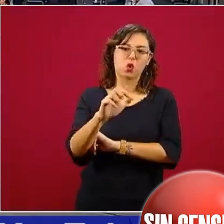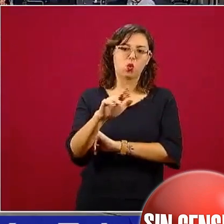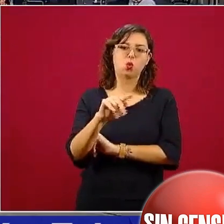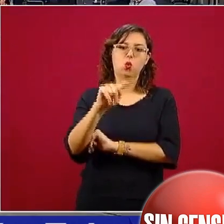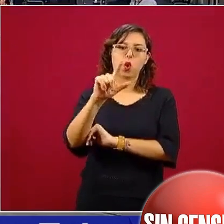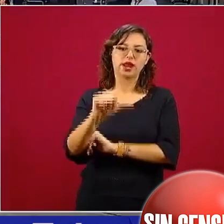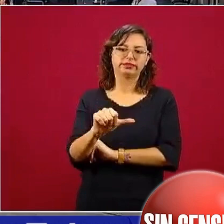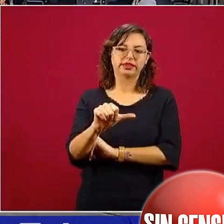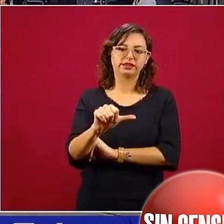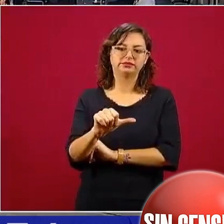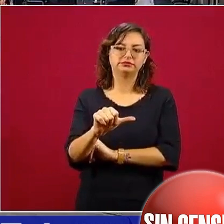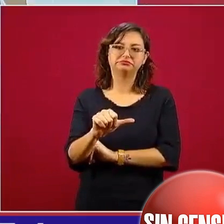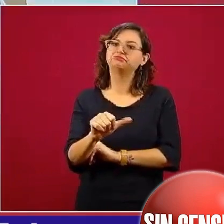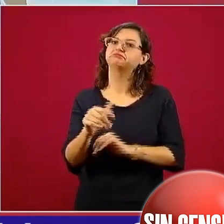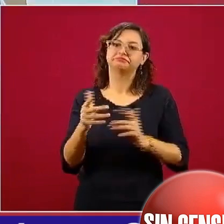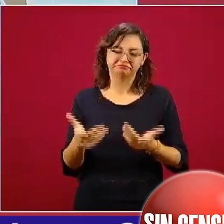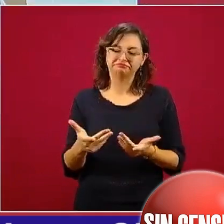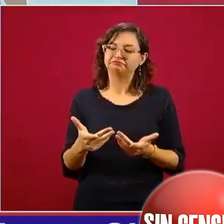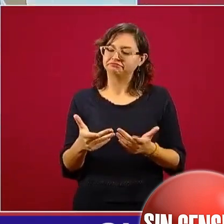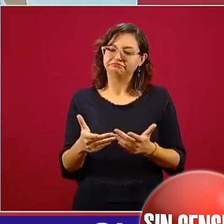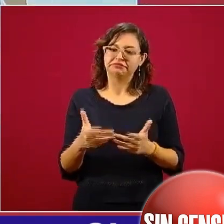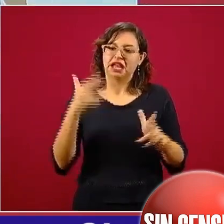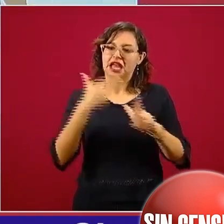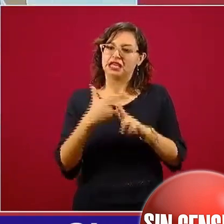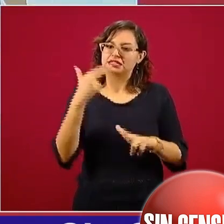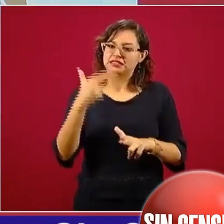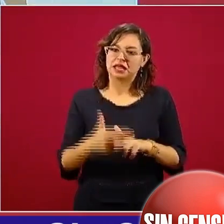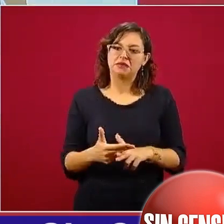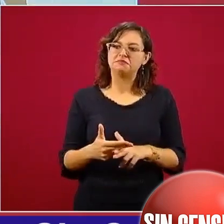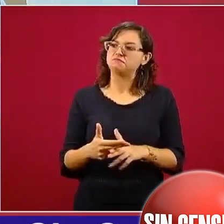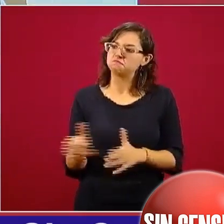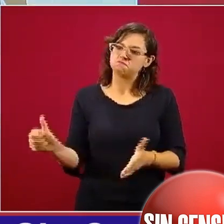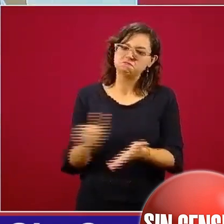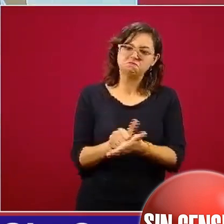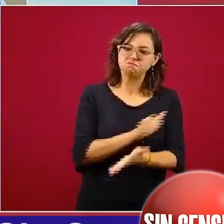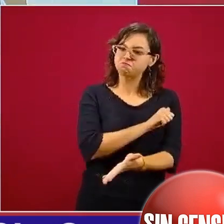hasta que se le expulsa también. Él no se va por